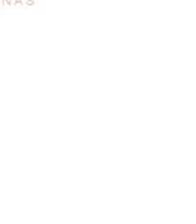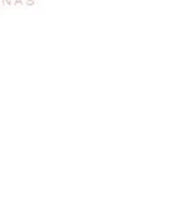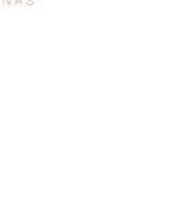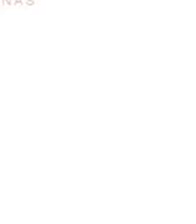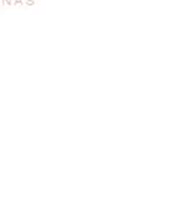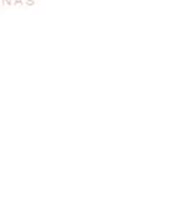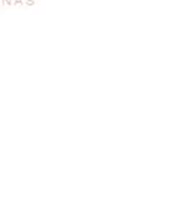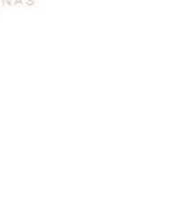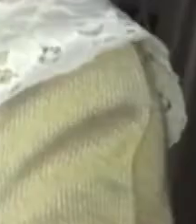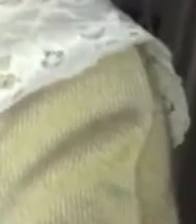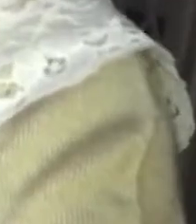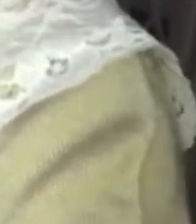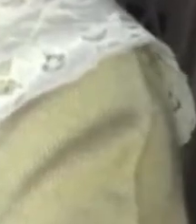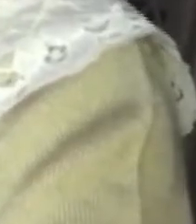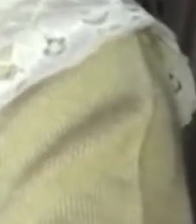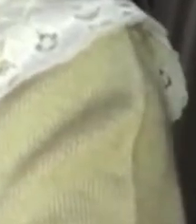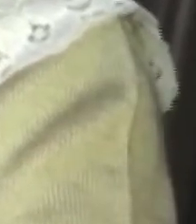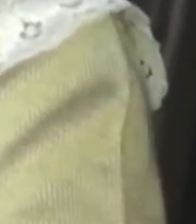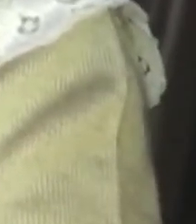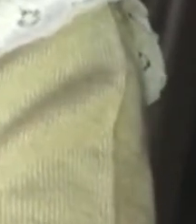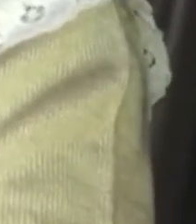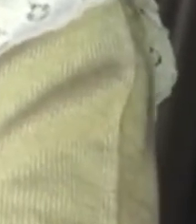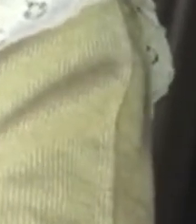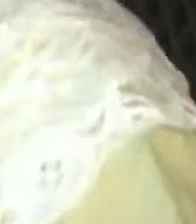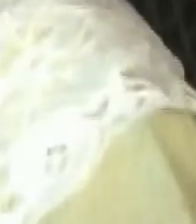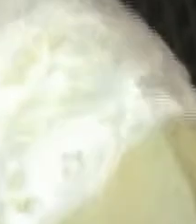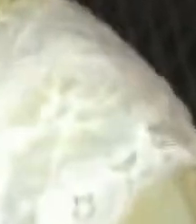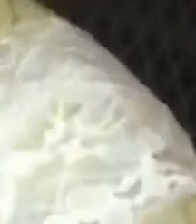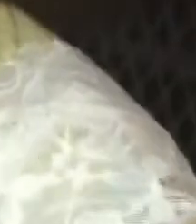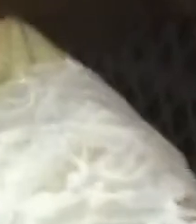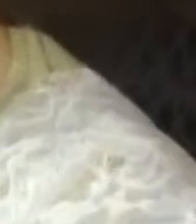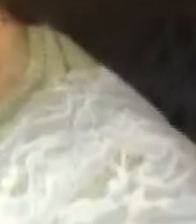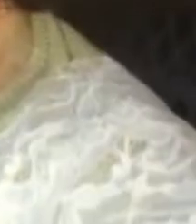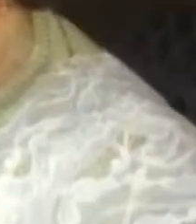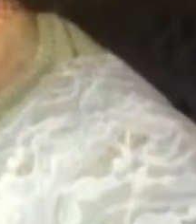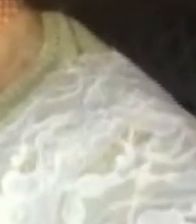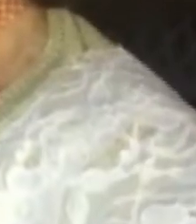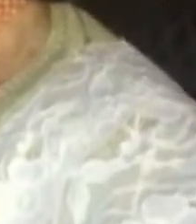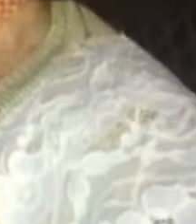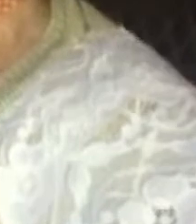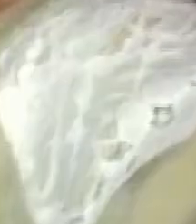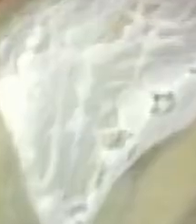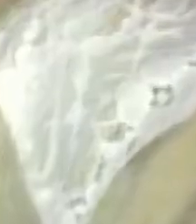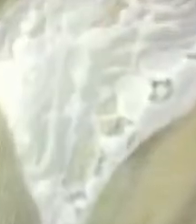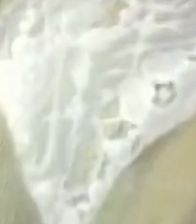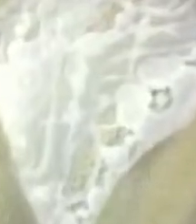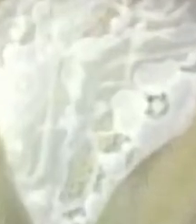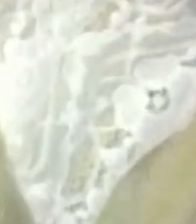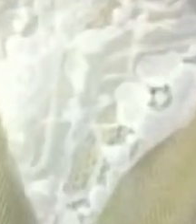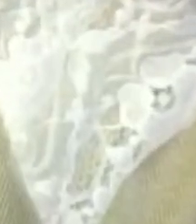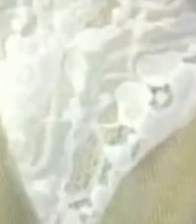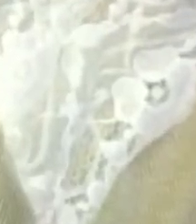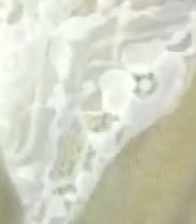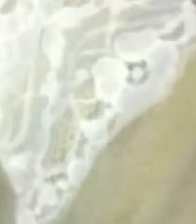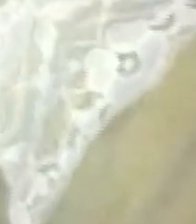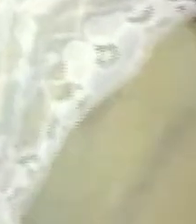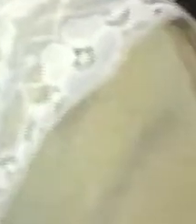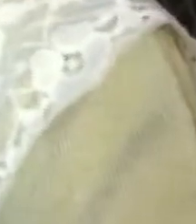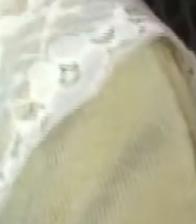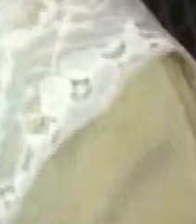ilusión. Vos sabés que sos famosa, ¿no? No creí para tanto. ¿Y